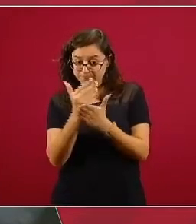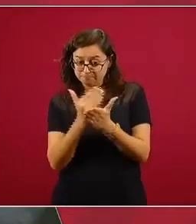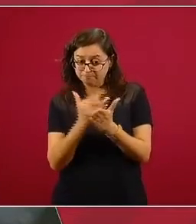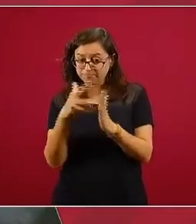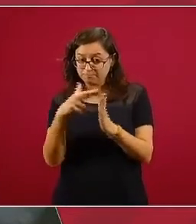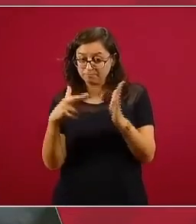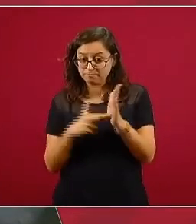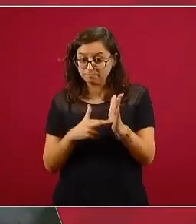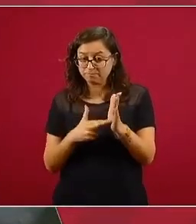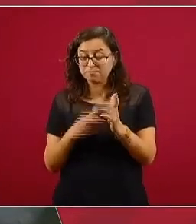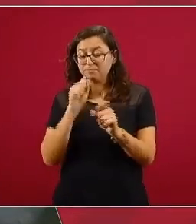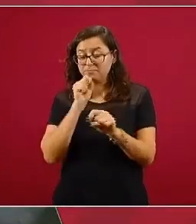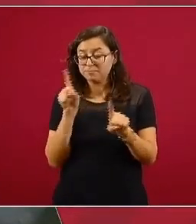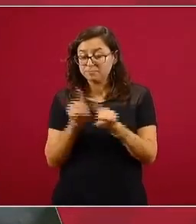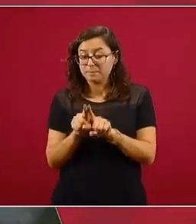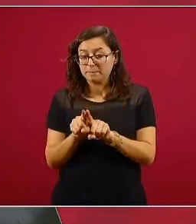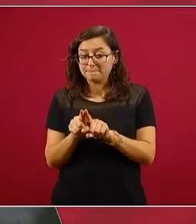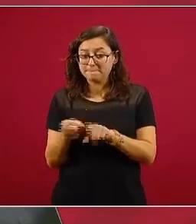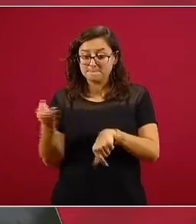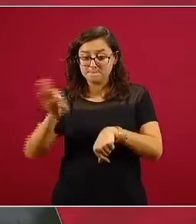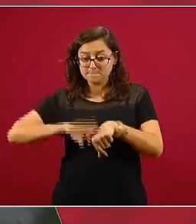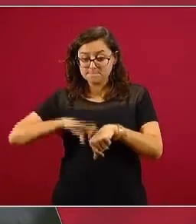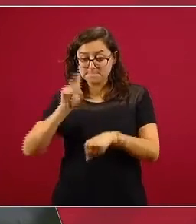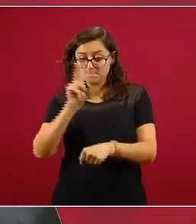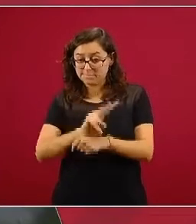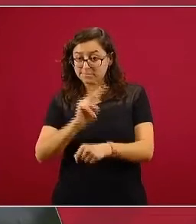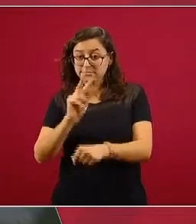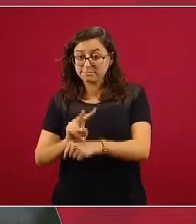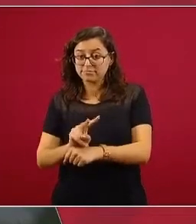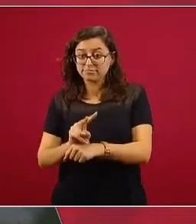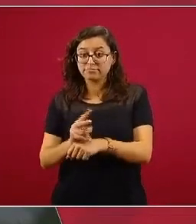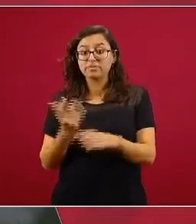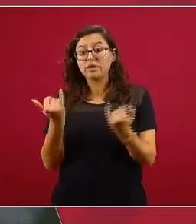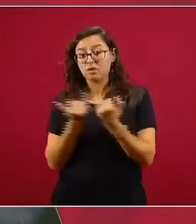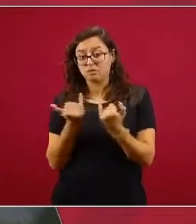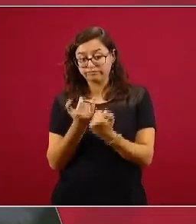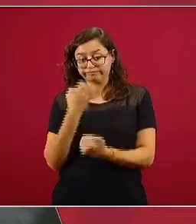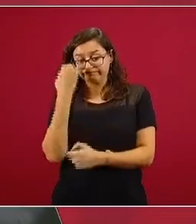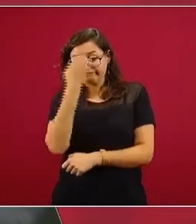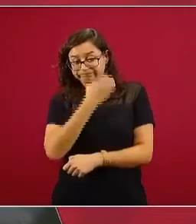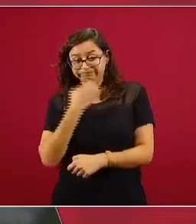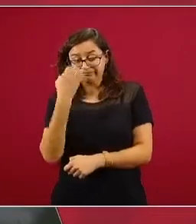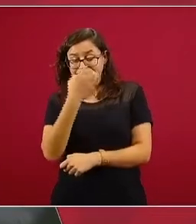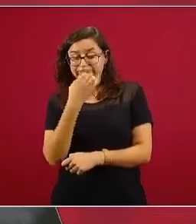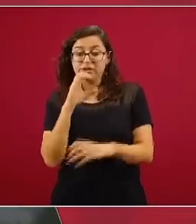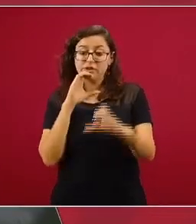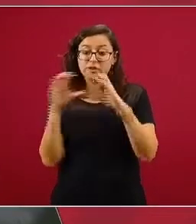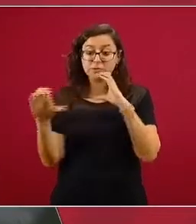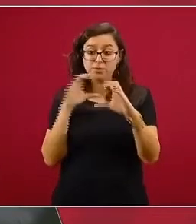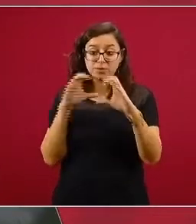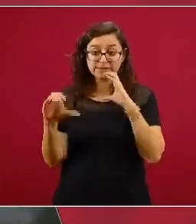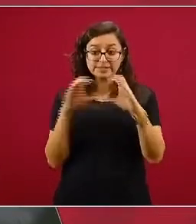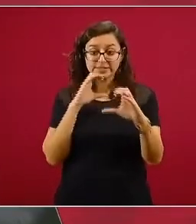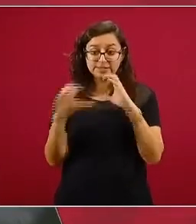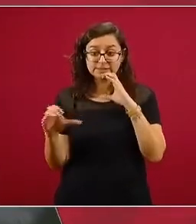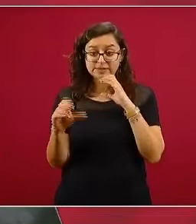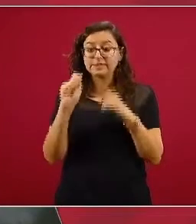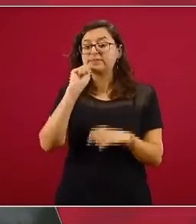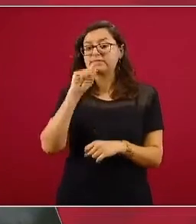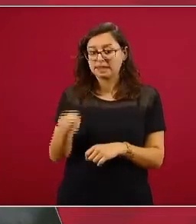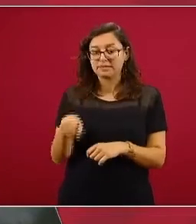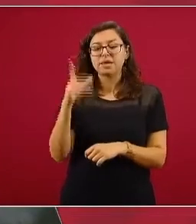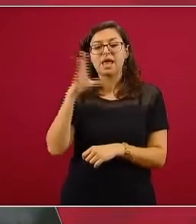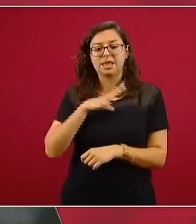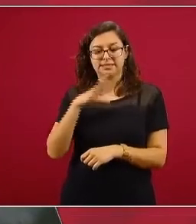la farmacovigilancia y la evaluación y el monitoreo. Y la comunicación social. Participa también